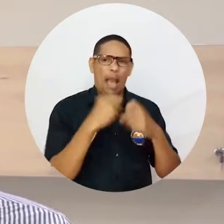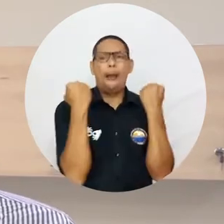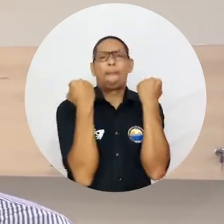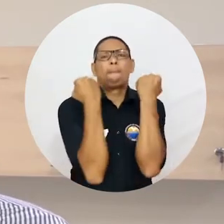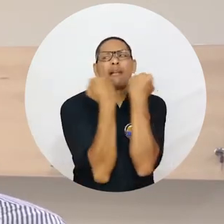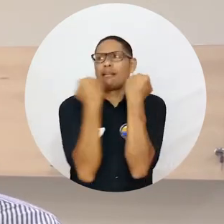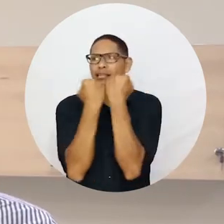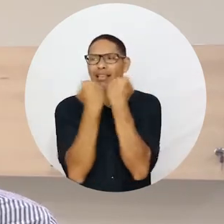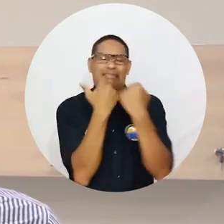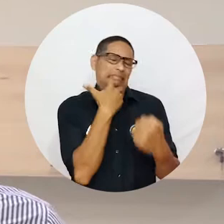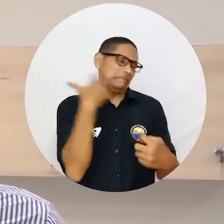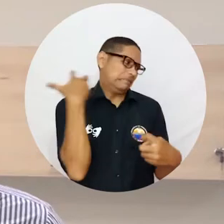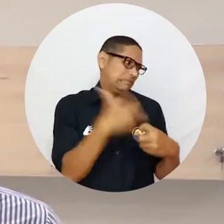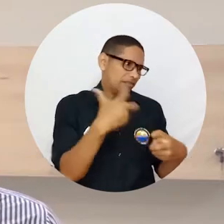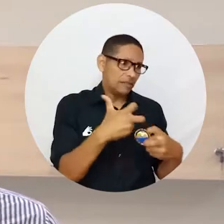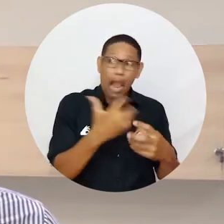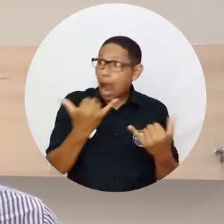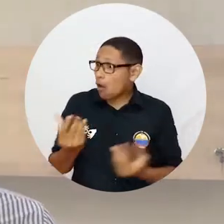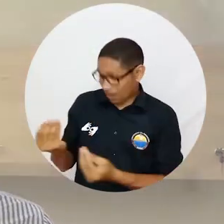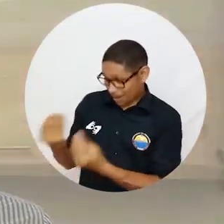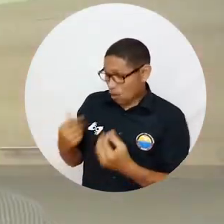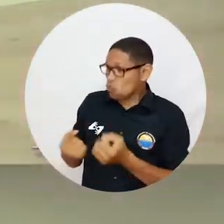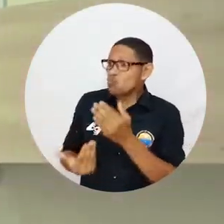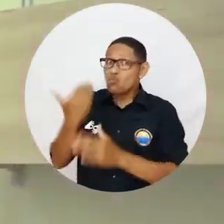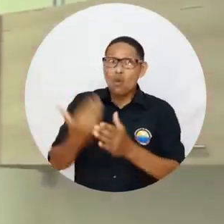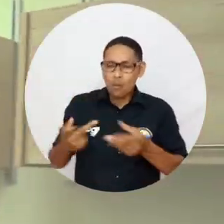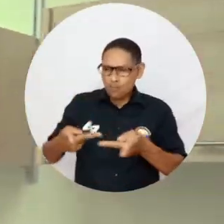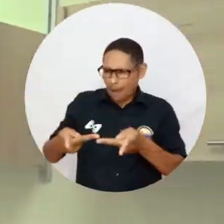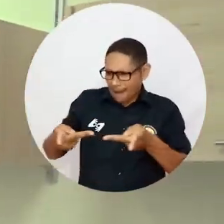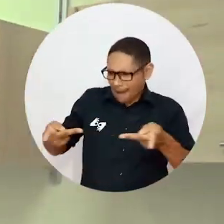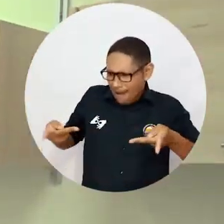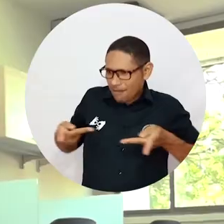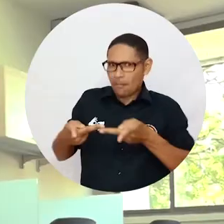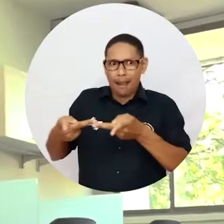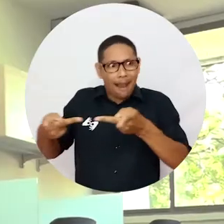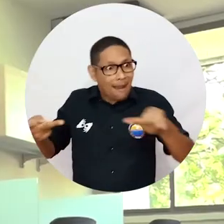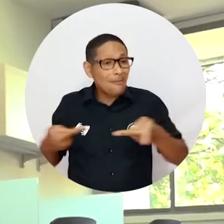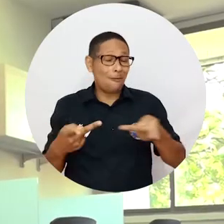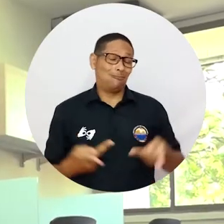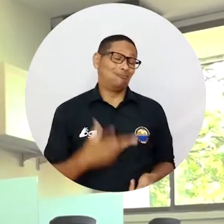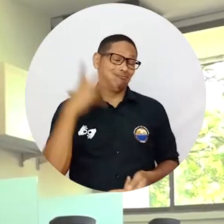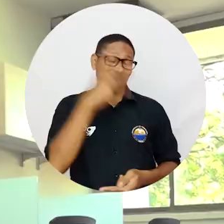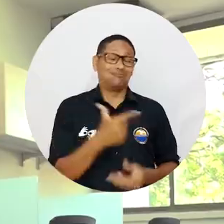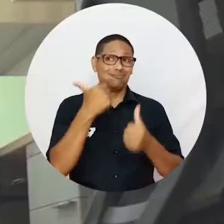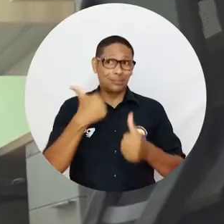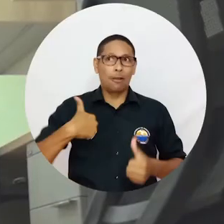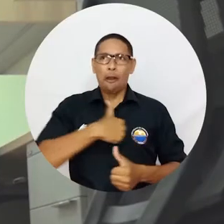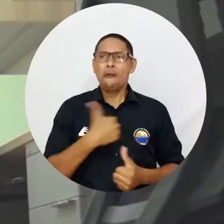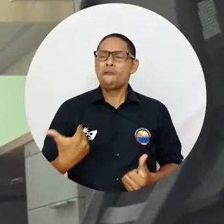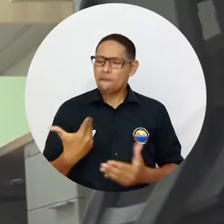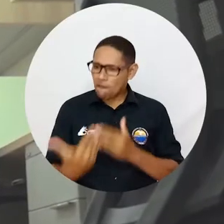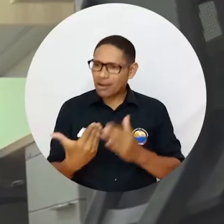obviamente y con grandes dificultades, pero con este gran espacio amplio en el cual todos vamos a interaccionar y tenemos nuestra facilidad de